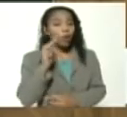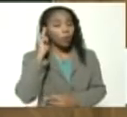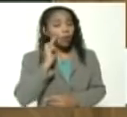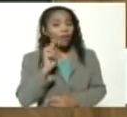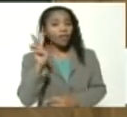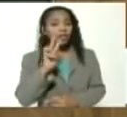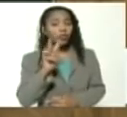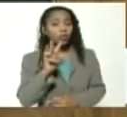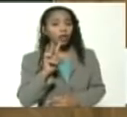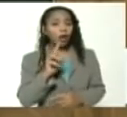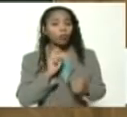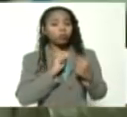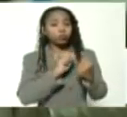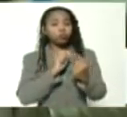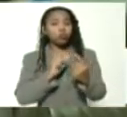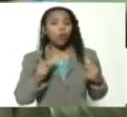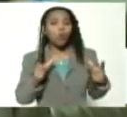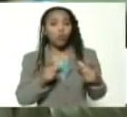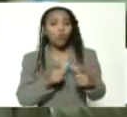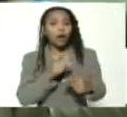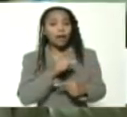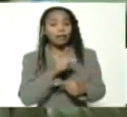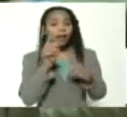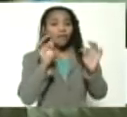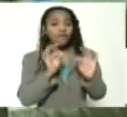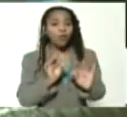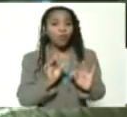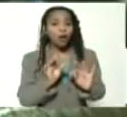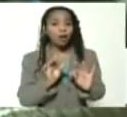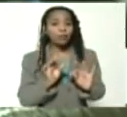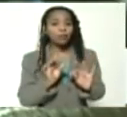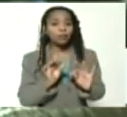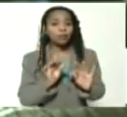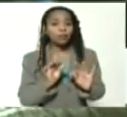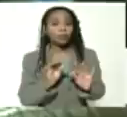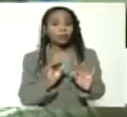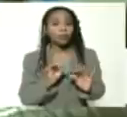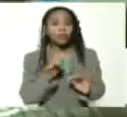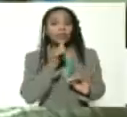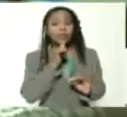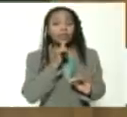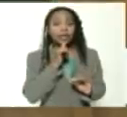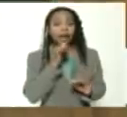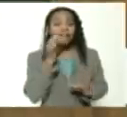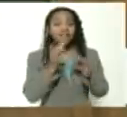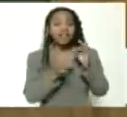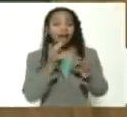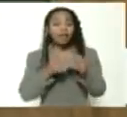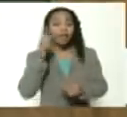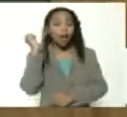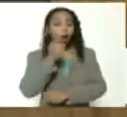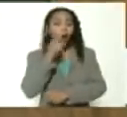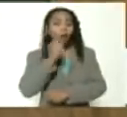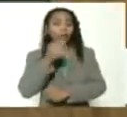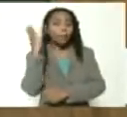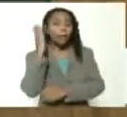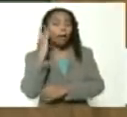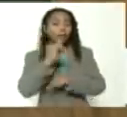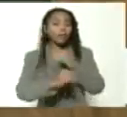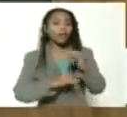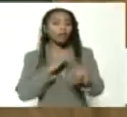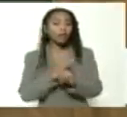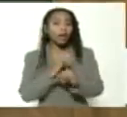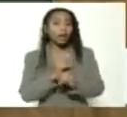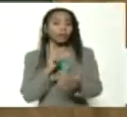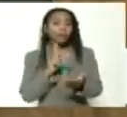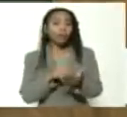una reunión de ese nivel con quien es fiscal de la Corte Penal Internacional. Allí le hicimos